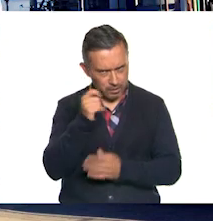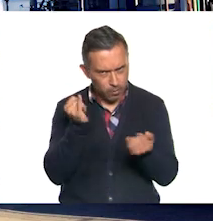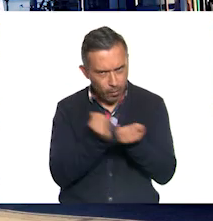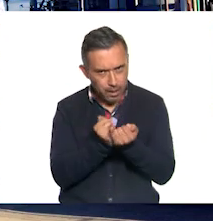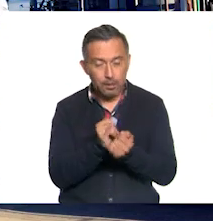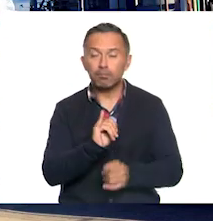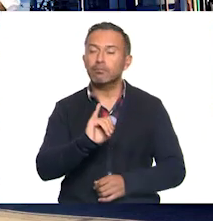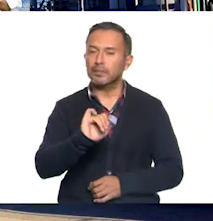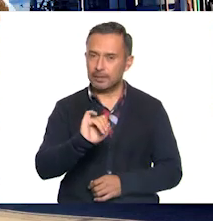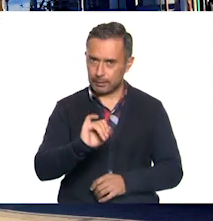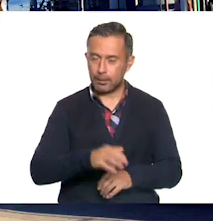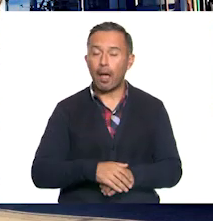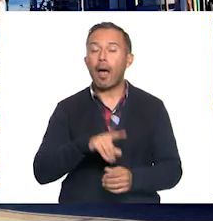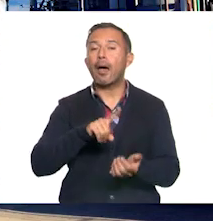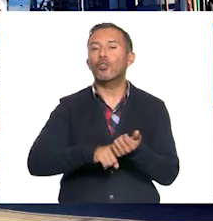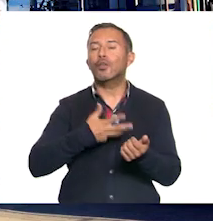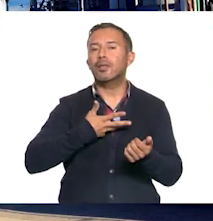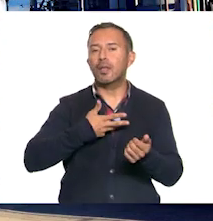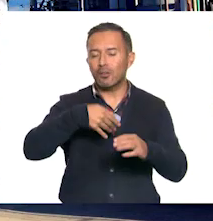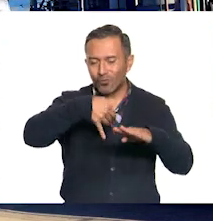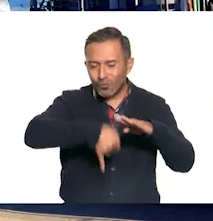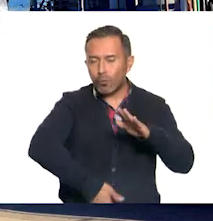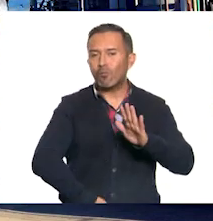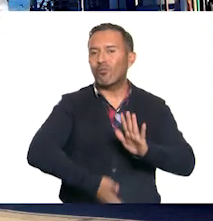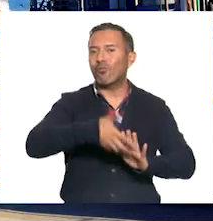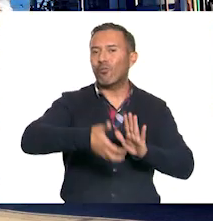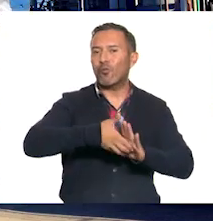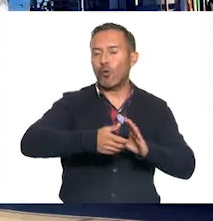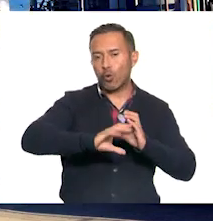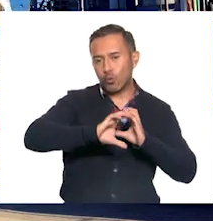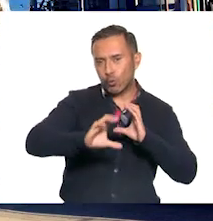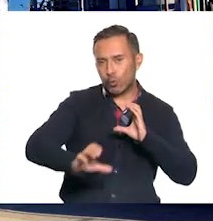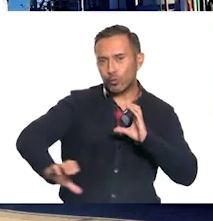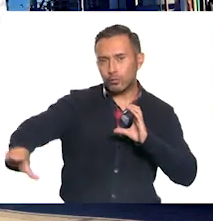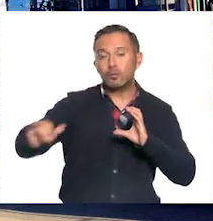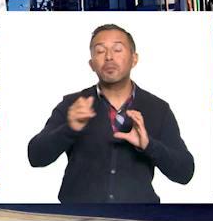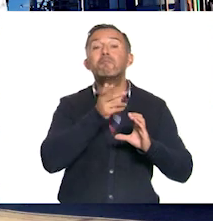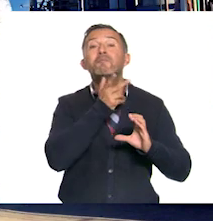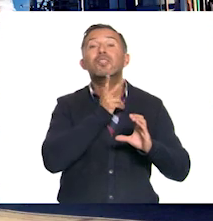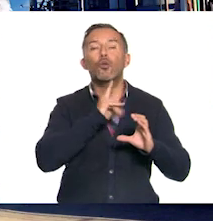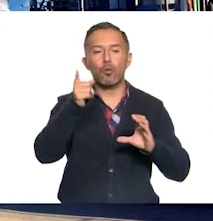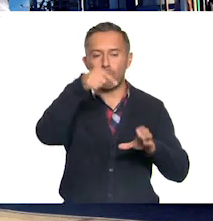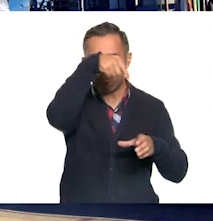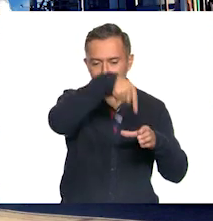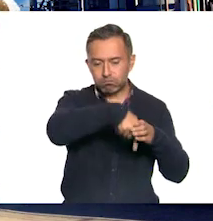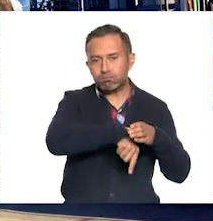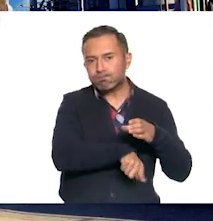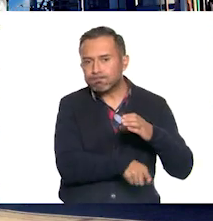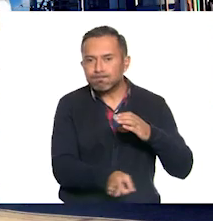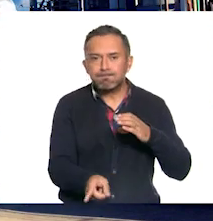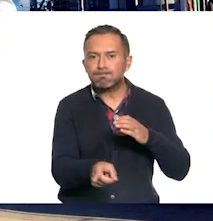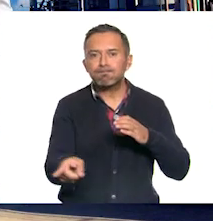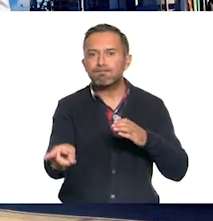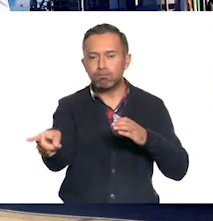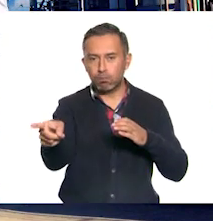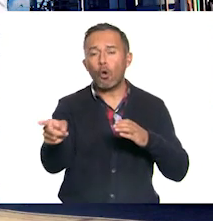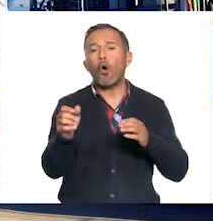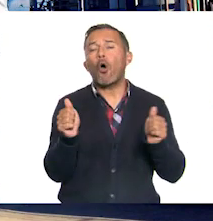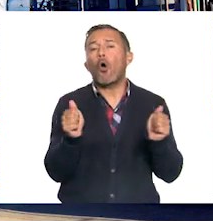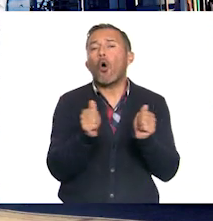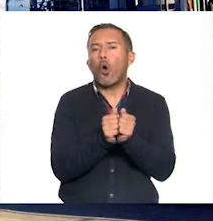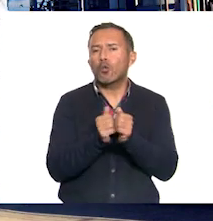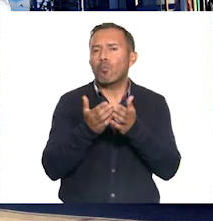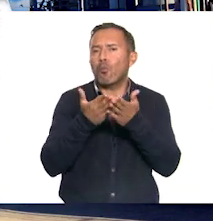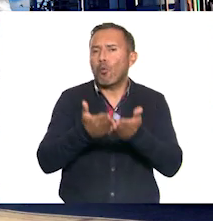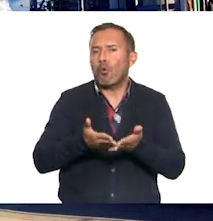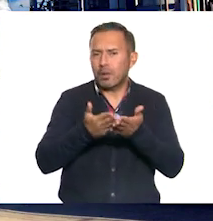han construido una serie de ductos que hacen llegar el petróleo de forma submarina al continente y también con buques